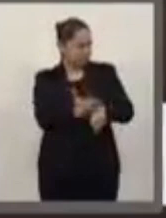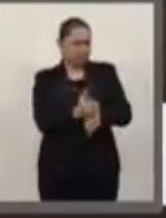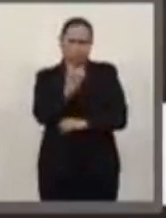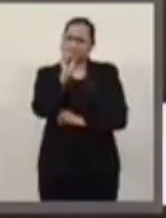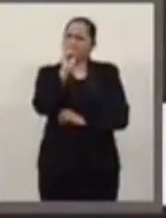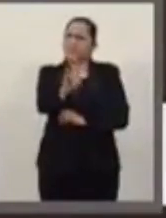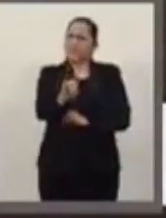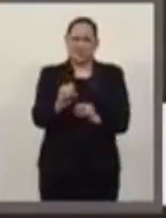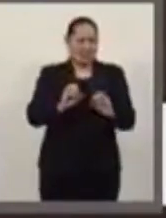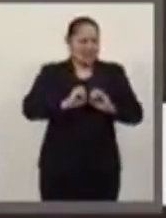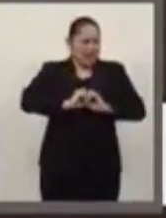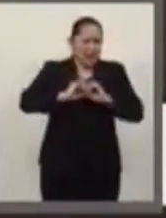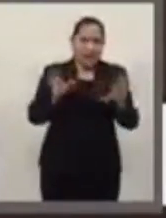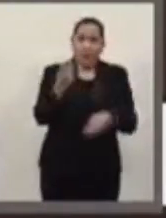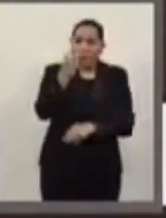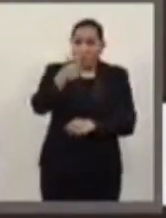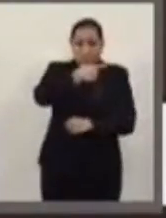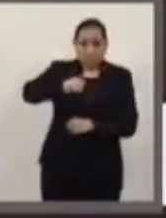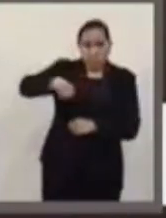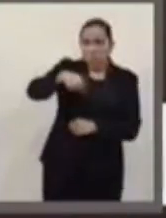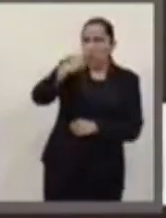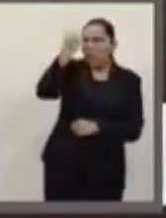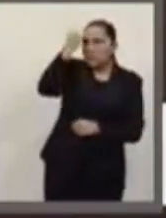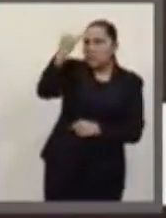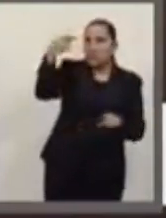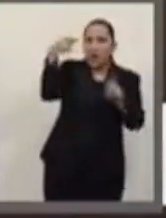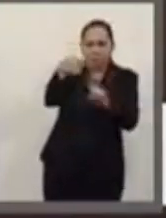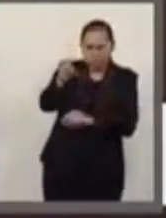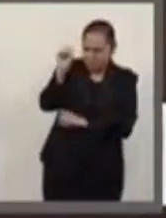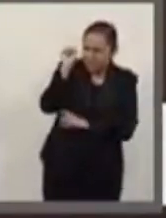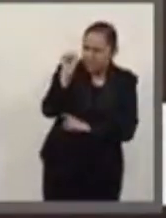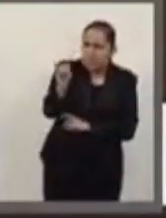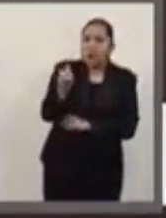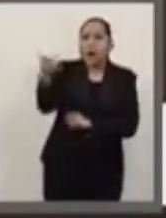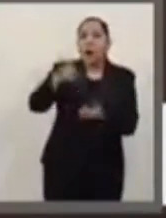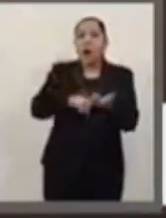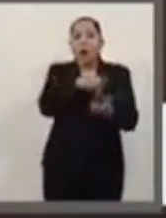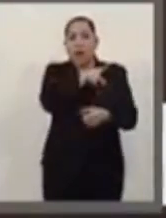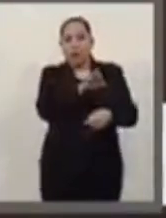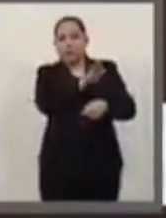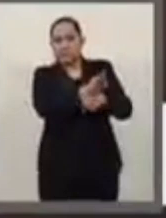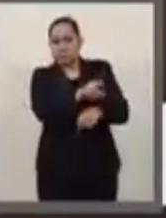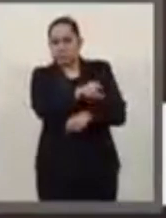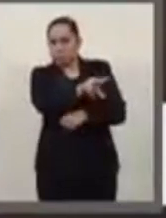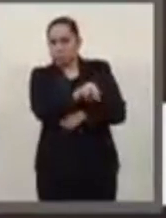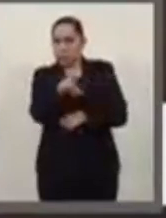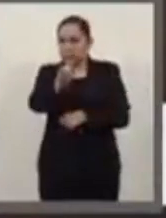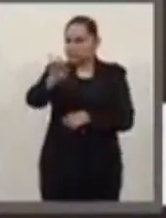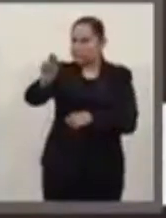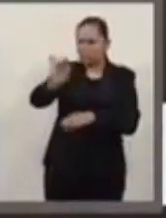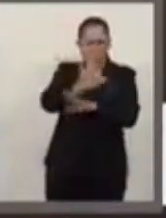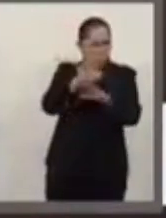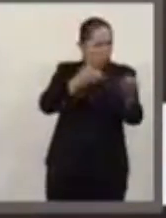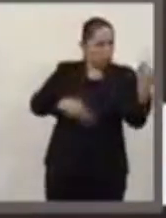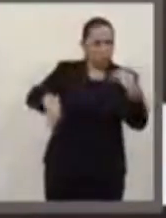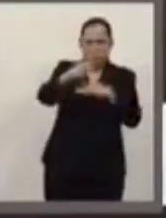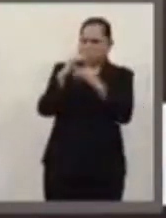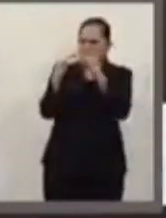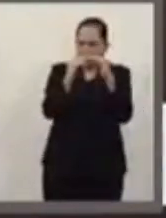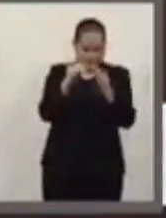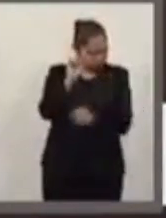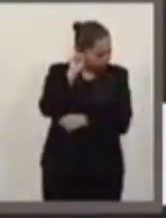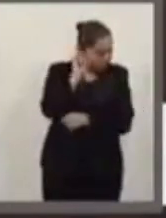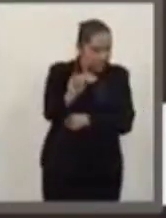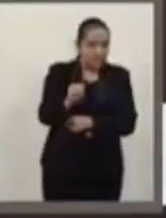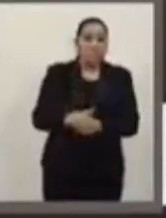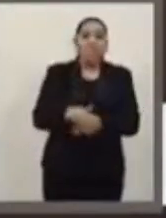eso, y sin distinciones. Castración. El problema es que en ese camino ocurren muchas cosas